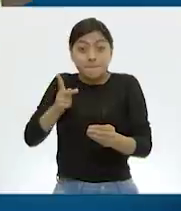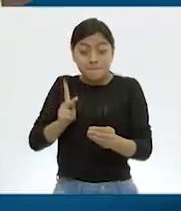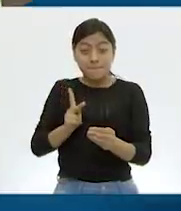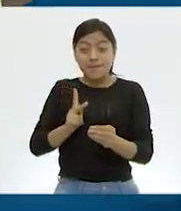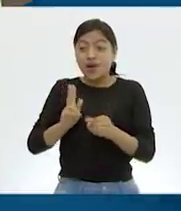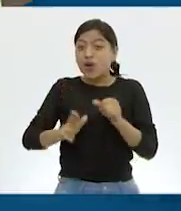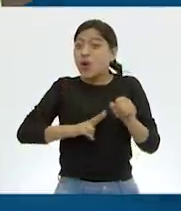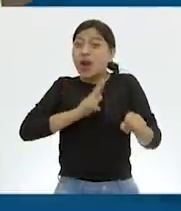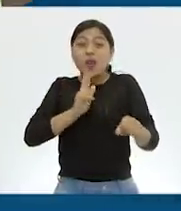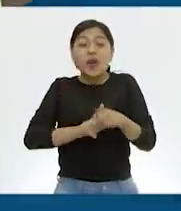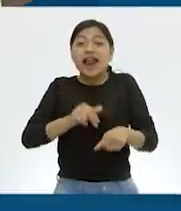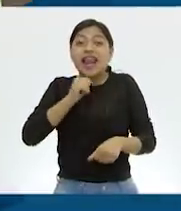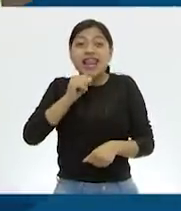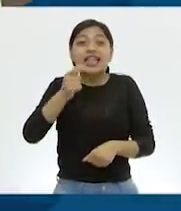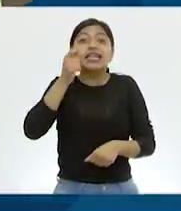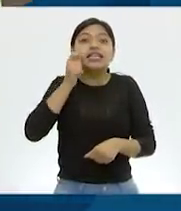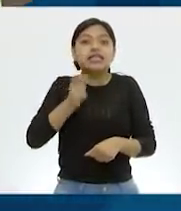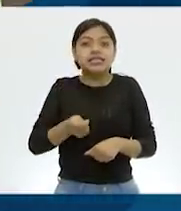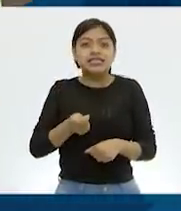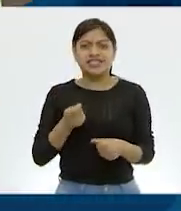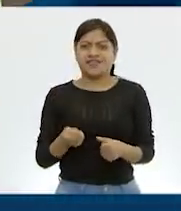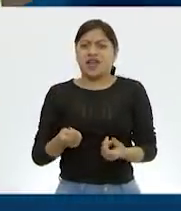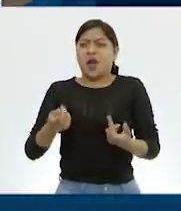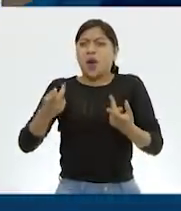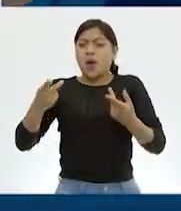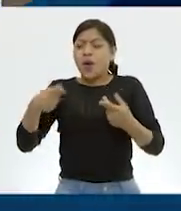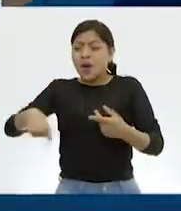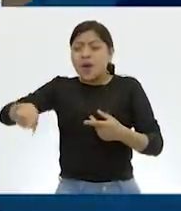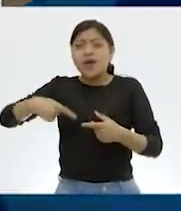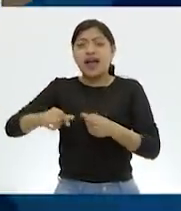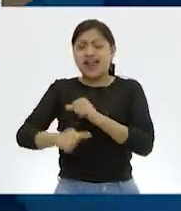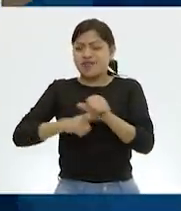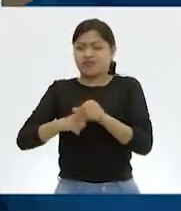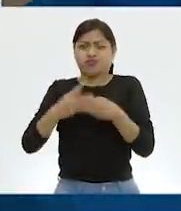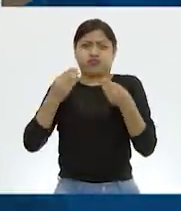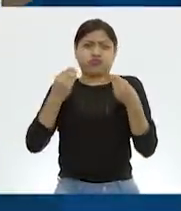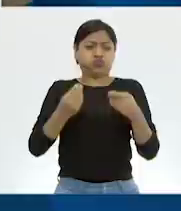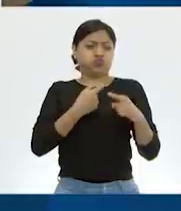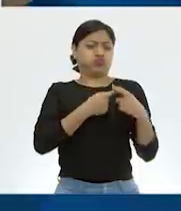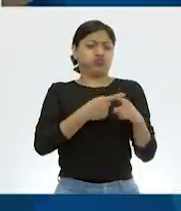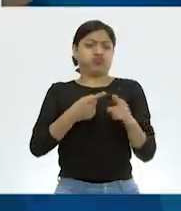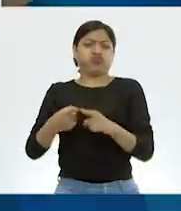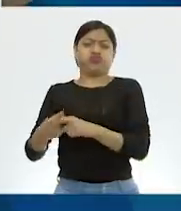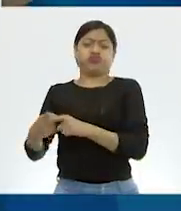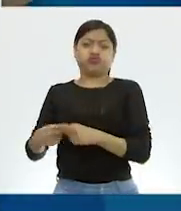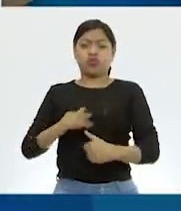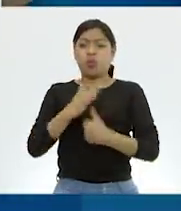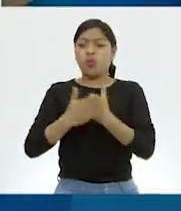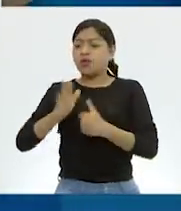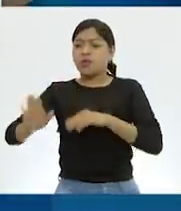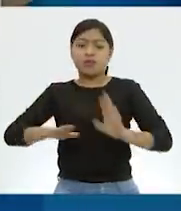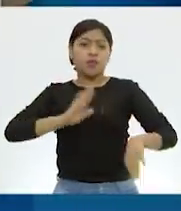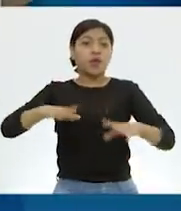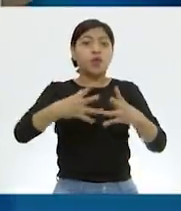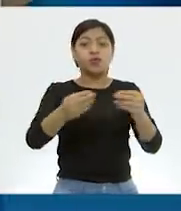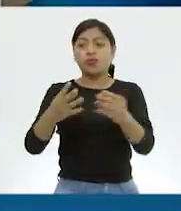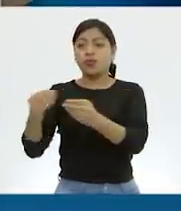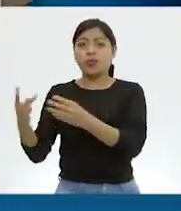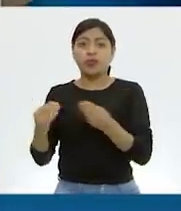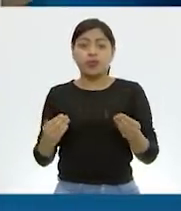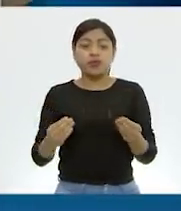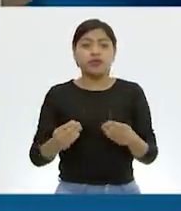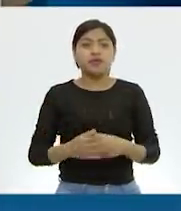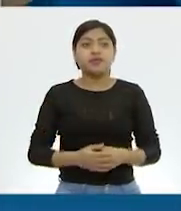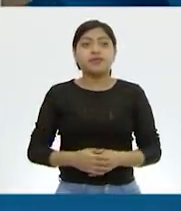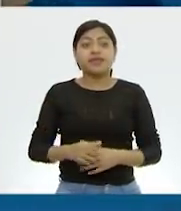se esté dando la extinción masiva de una manera como la que estamos viendo en este momento. En los